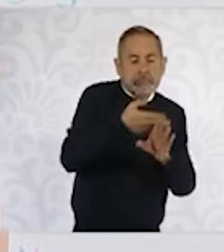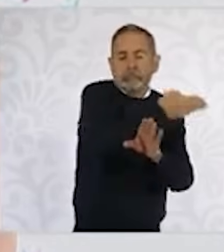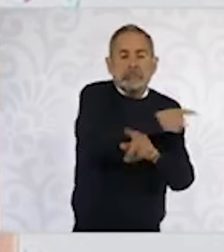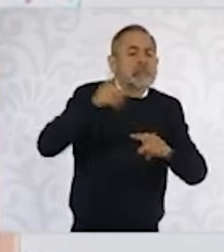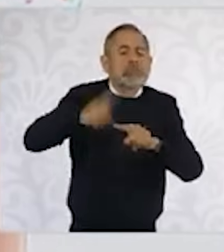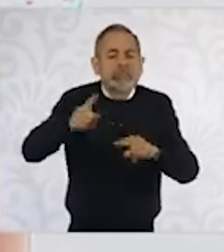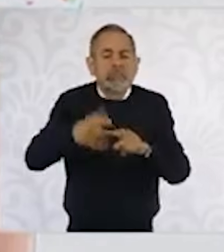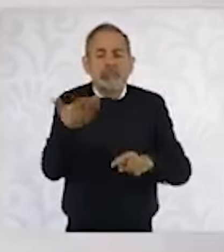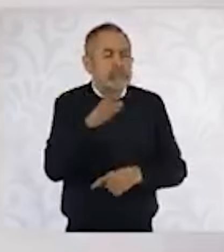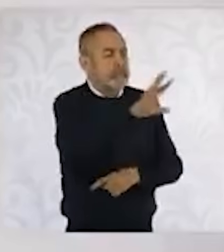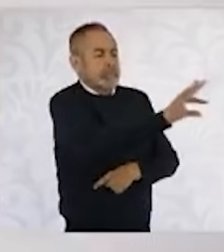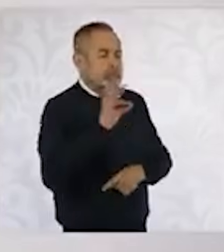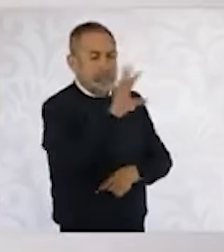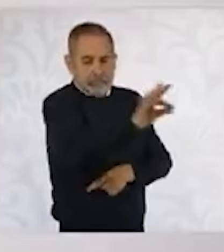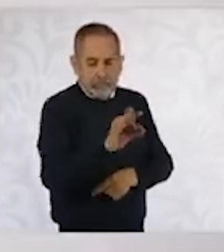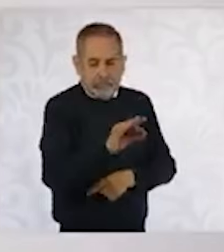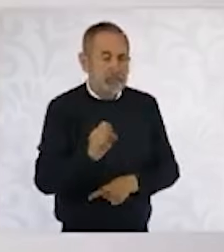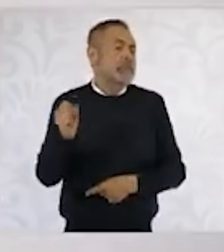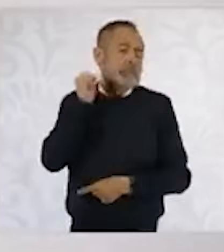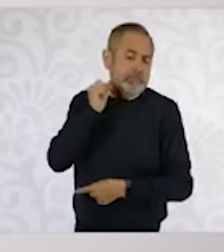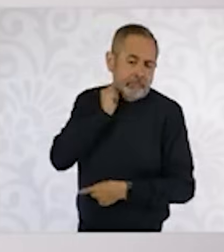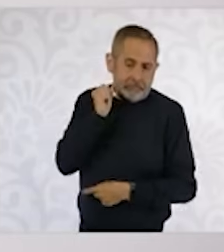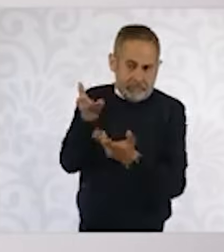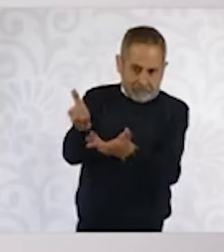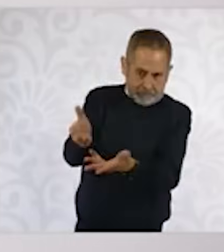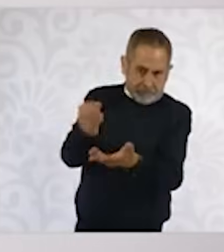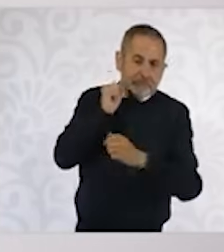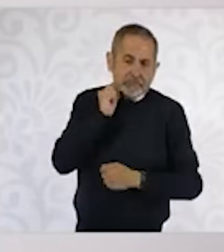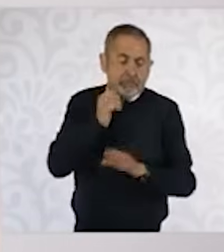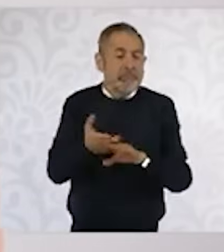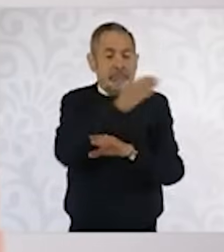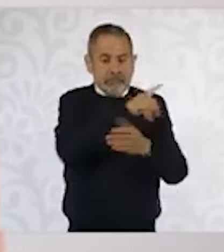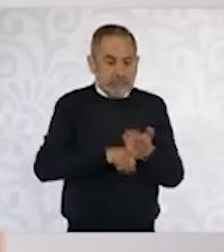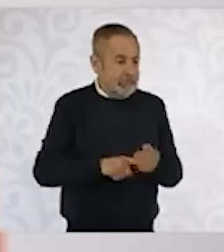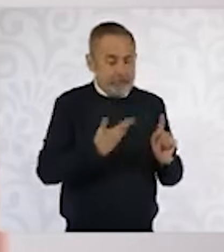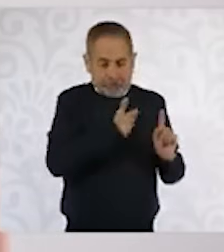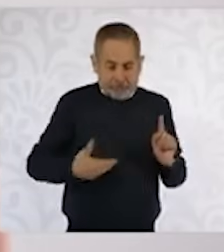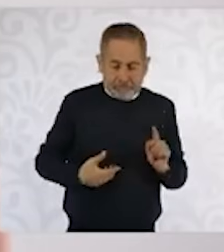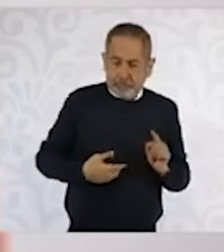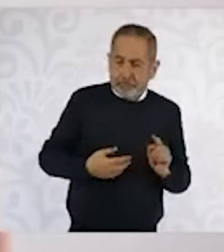El Senado, ¿no? A partir de una terna que envía o que enviaban los presidentes.